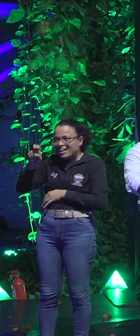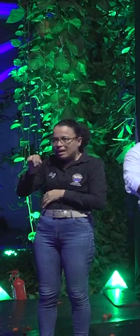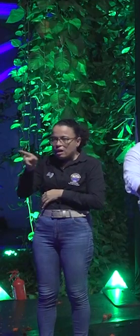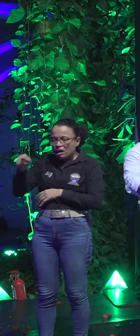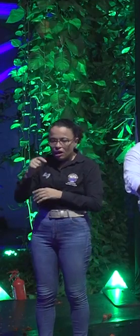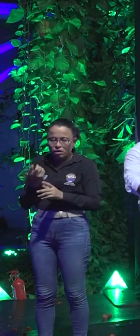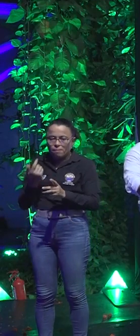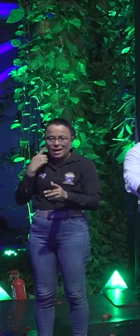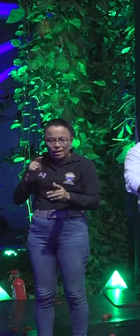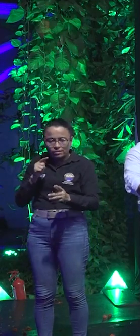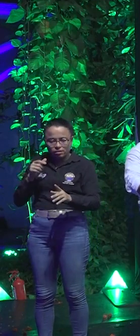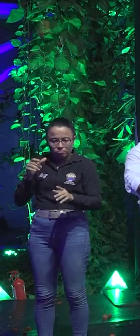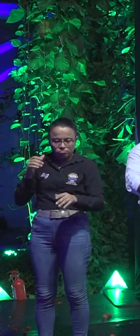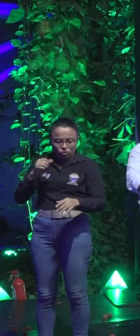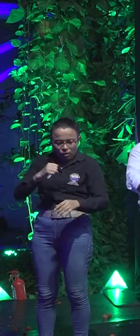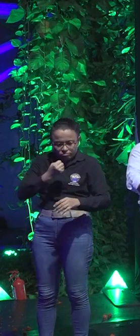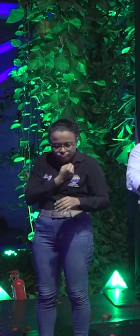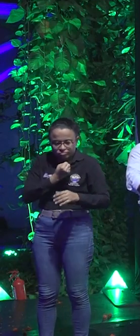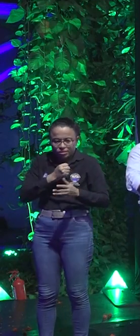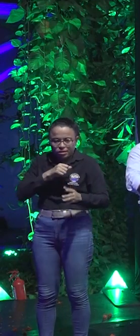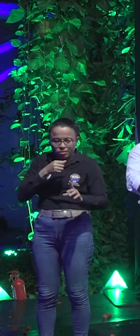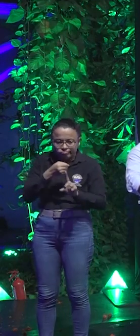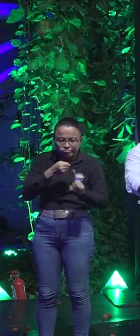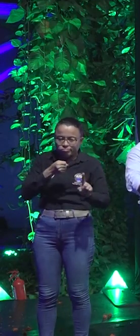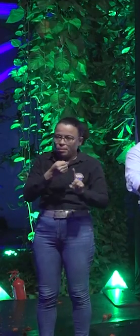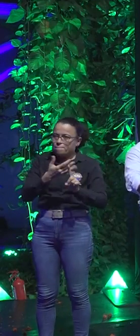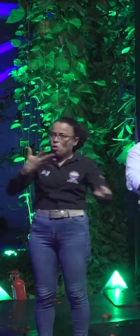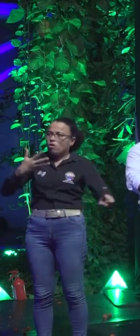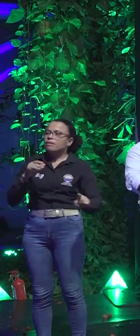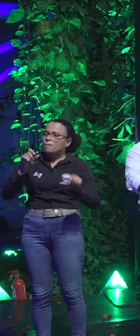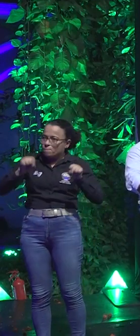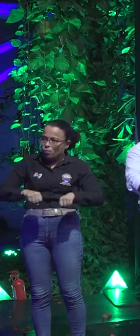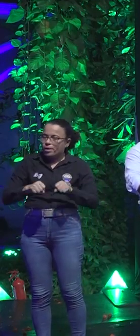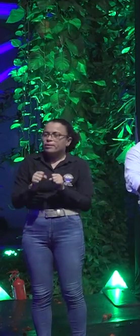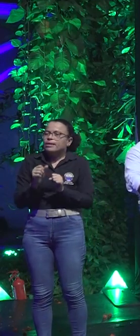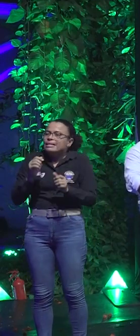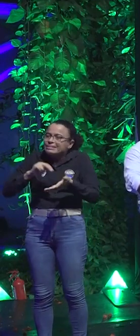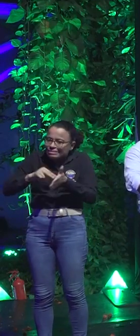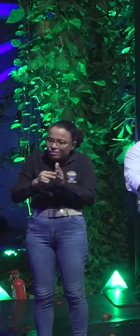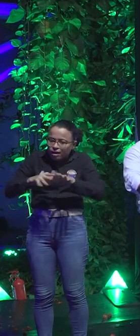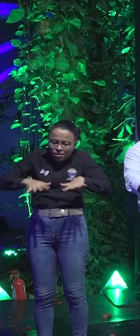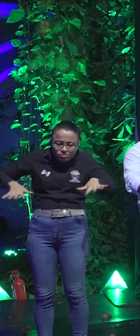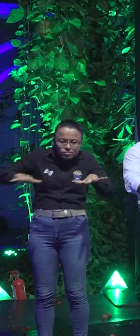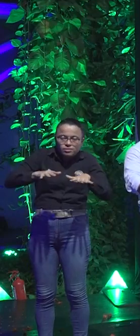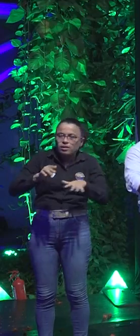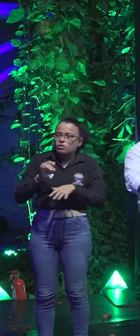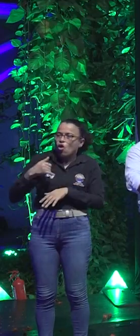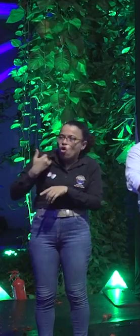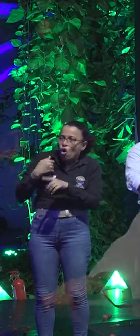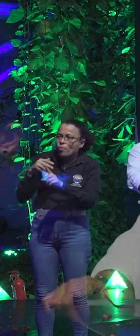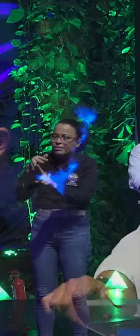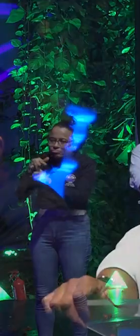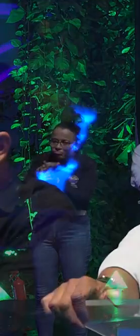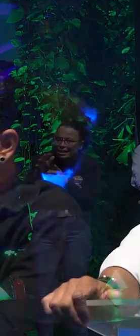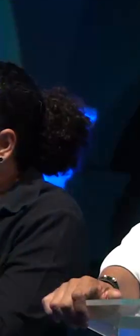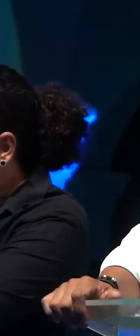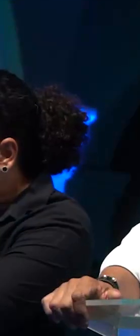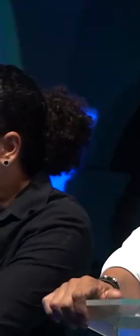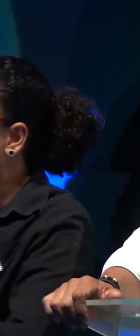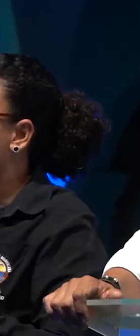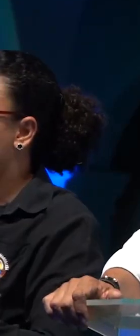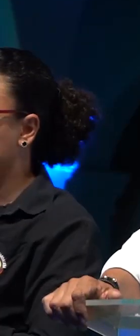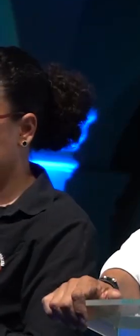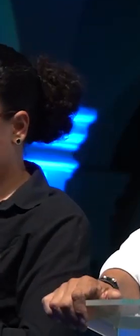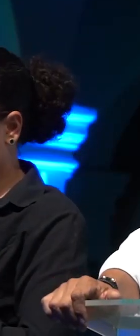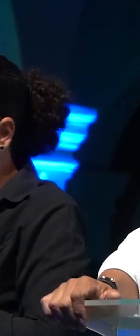día es un espacio para transformarle la vida a un joven. Cada día y cada momento es un espacio para dejar una lección vital que lo va a acompañar el